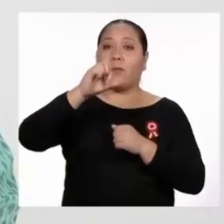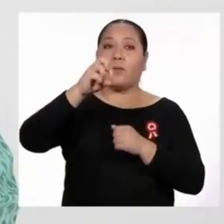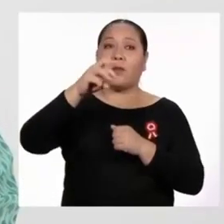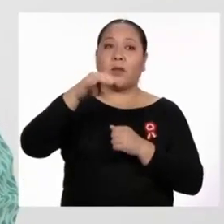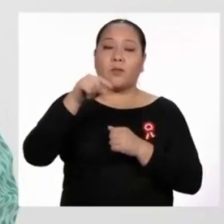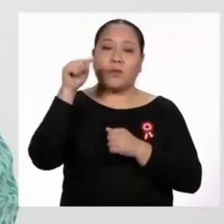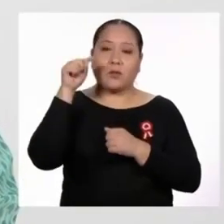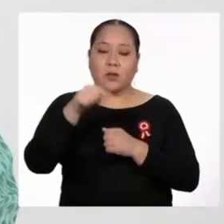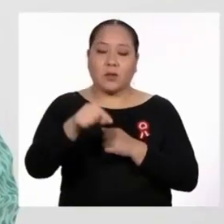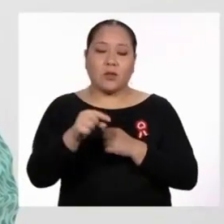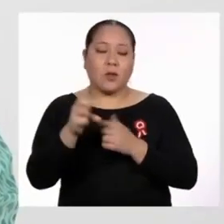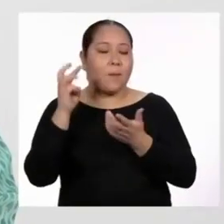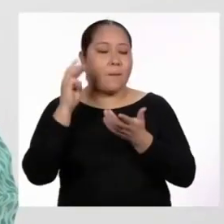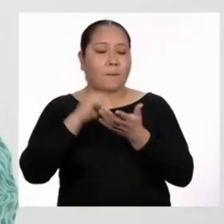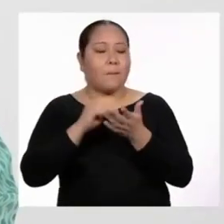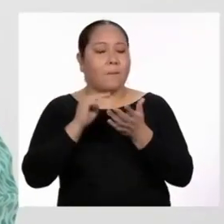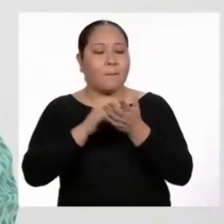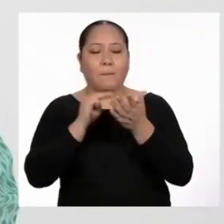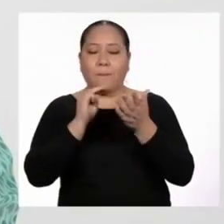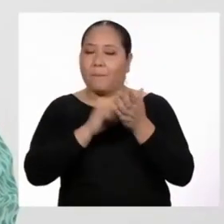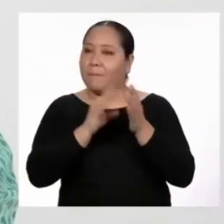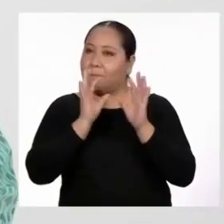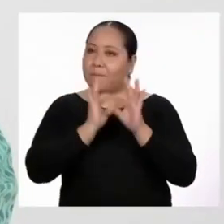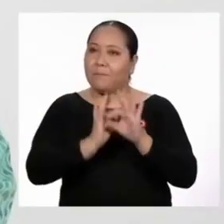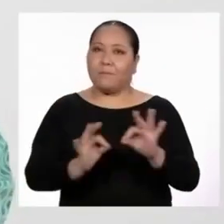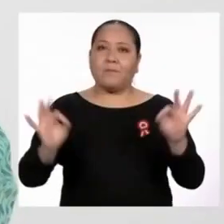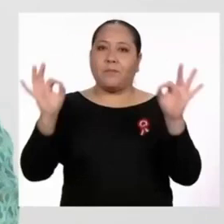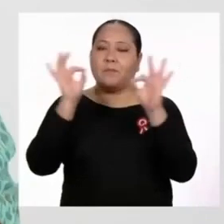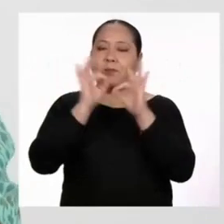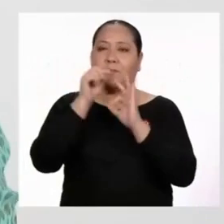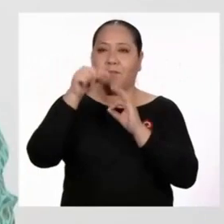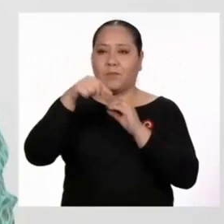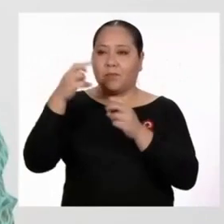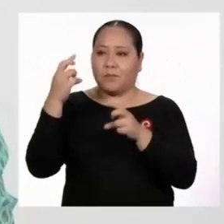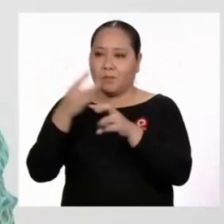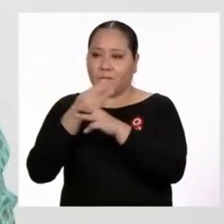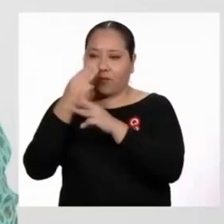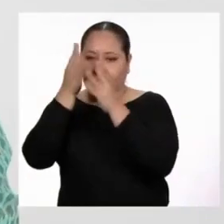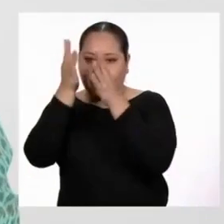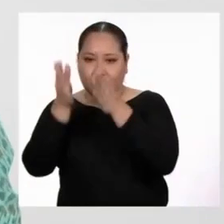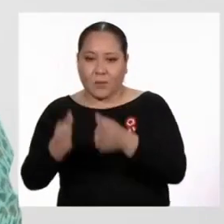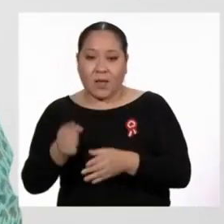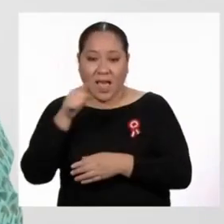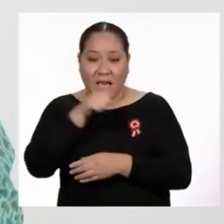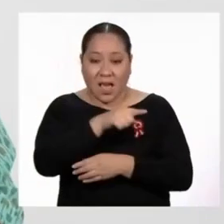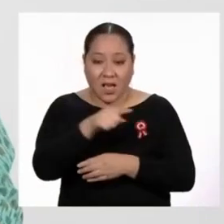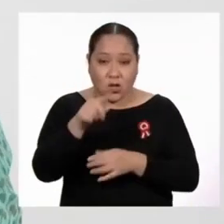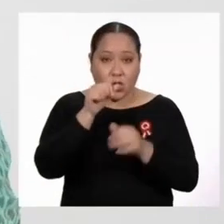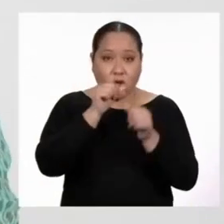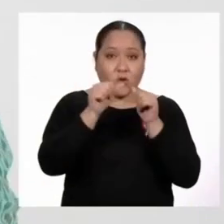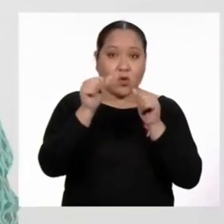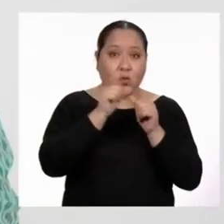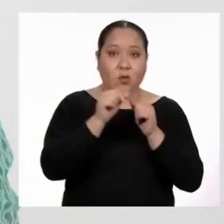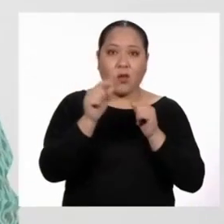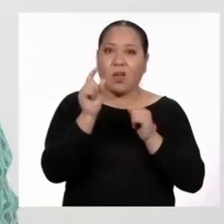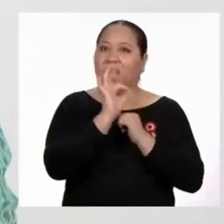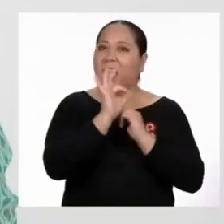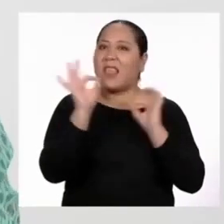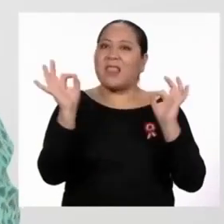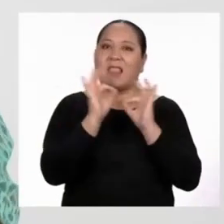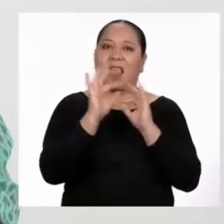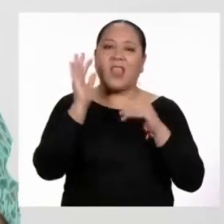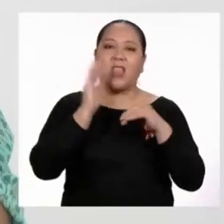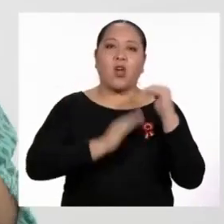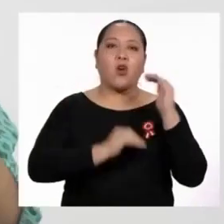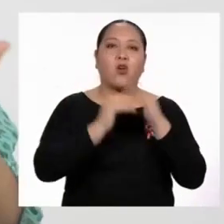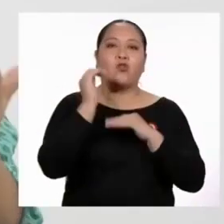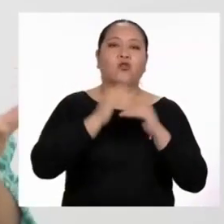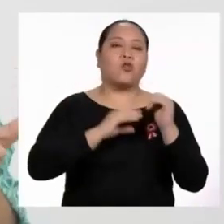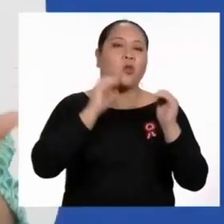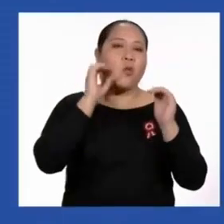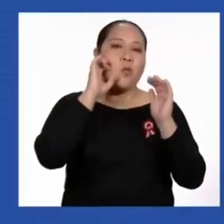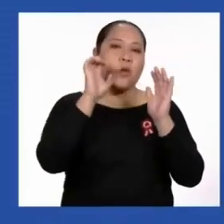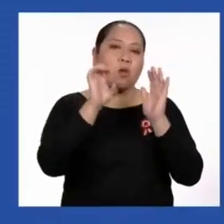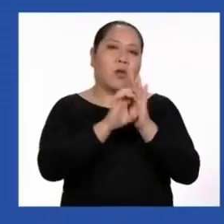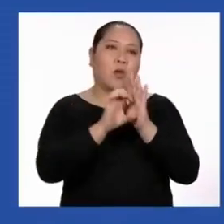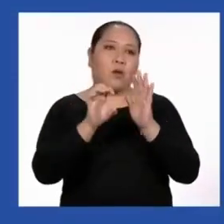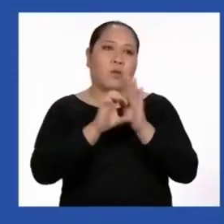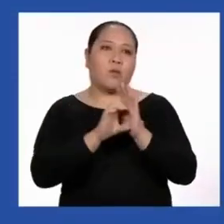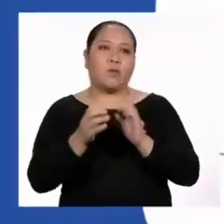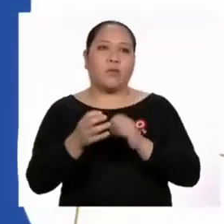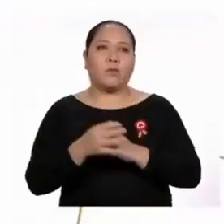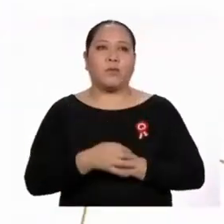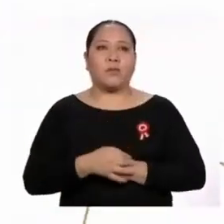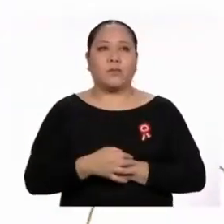muy importantes para los matemáticos. Y es que son números que nadie ha construido. Por ejemplo, para